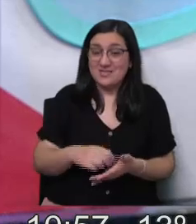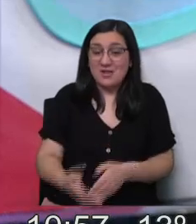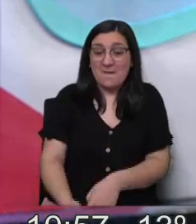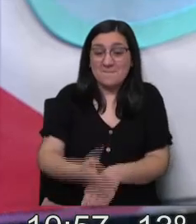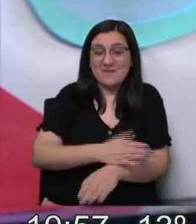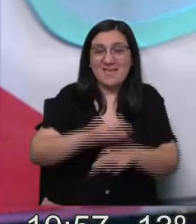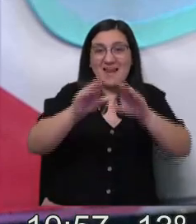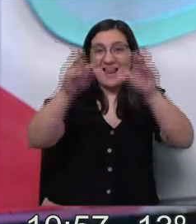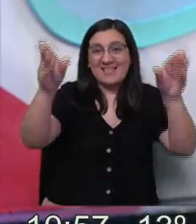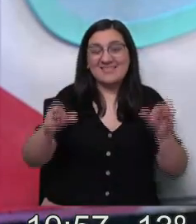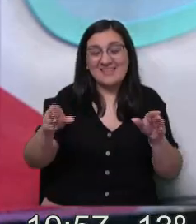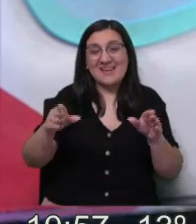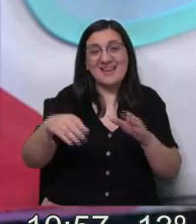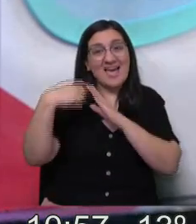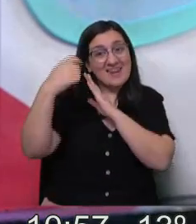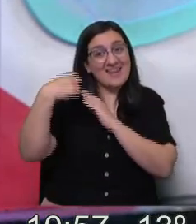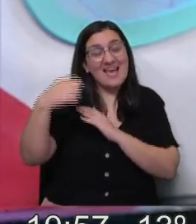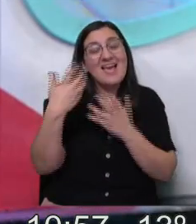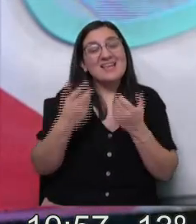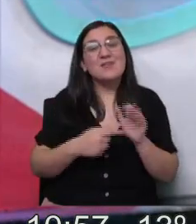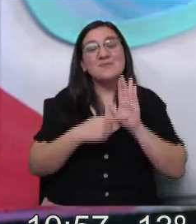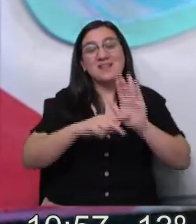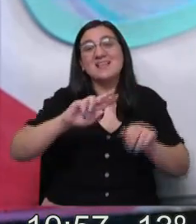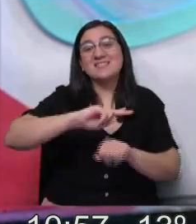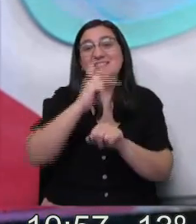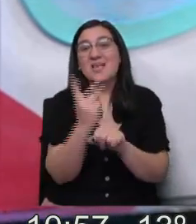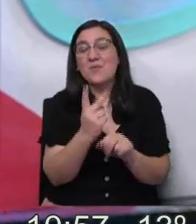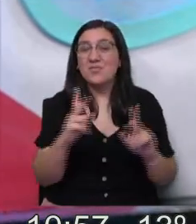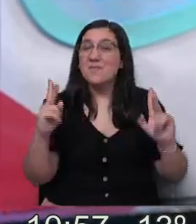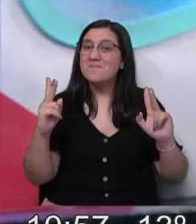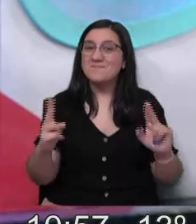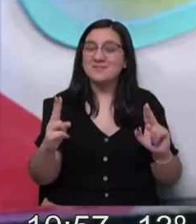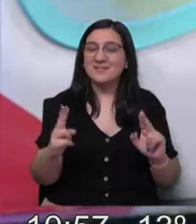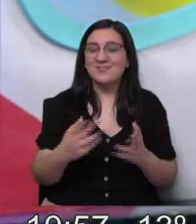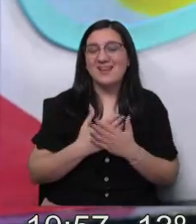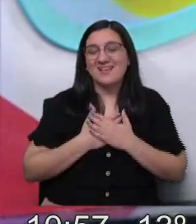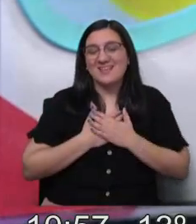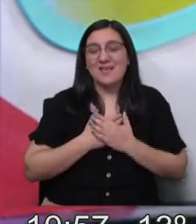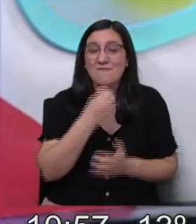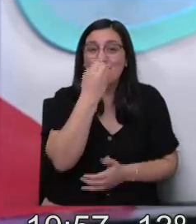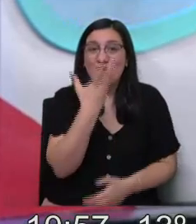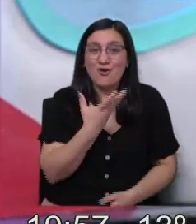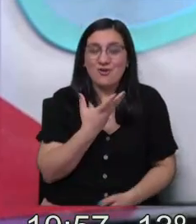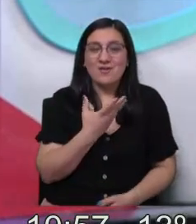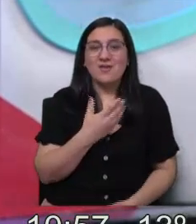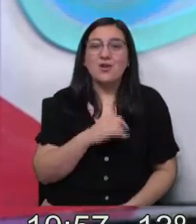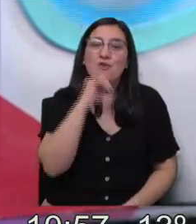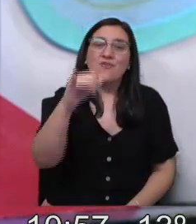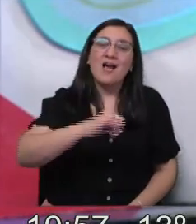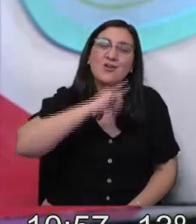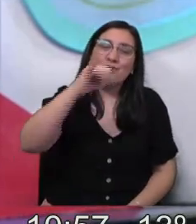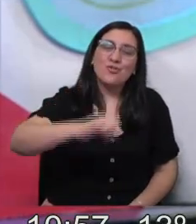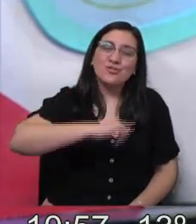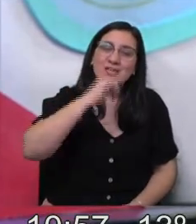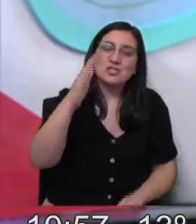Ante la Arena, quiero presentar esta segunda entrega de la primera, donde la querida Florencia Infante nos va a llevar a deambular por